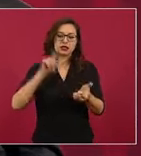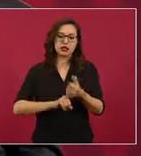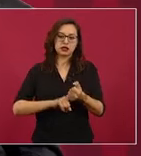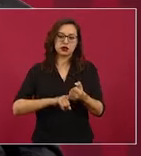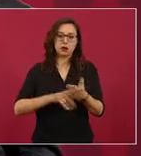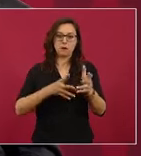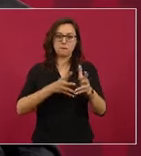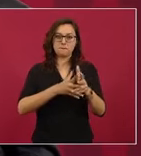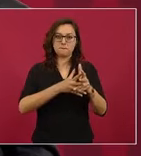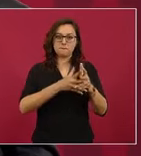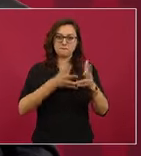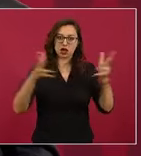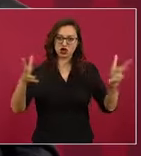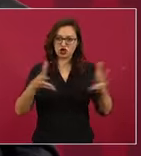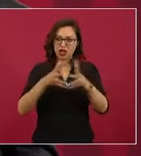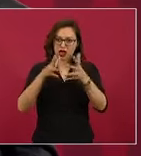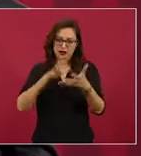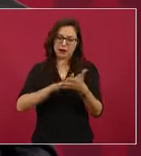seguridad,